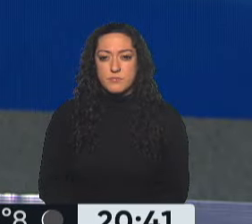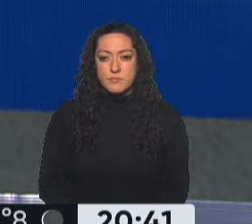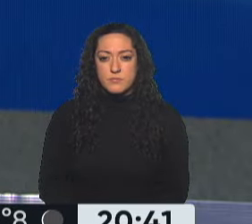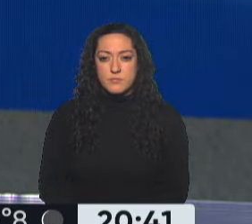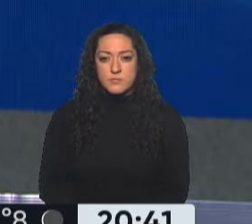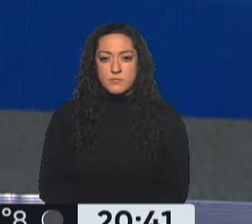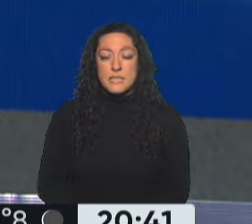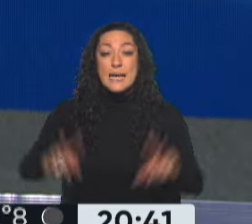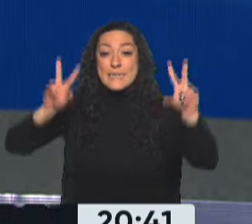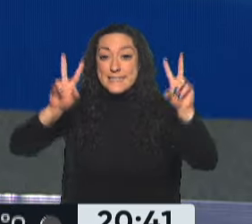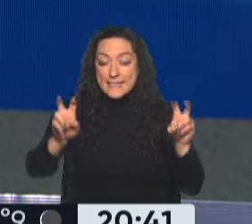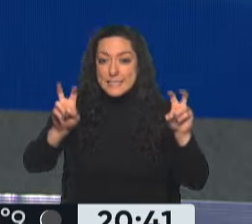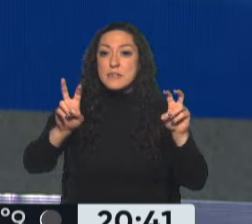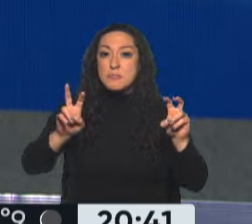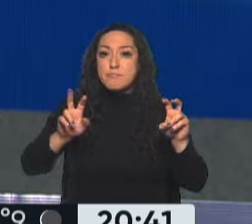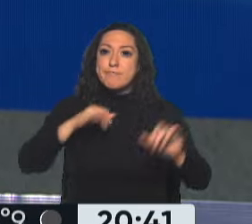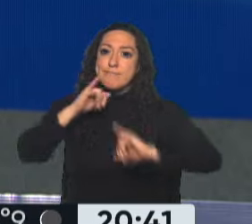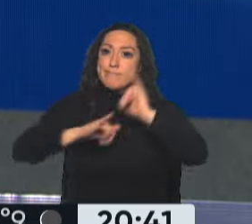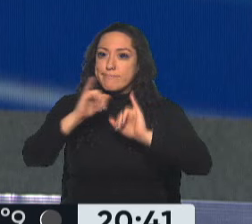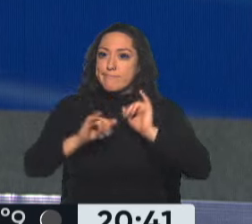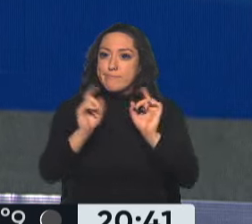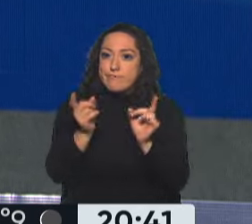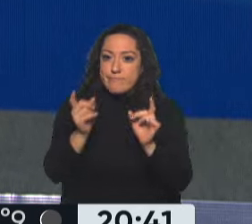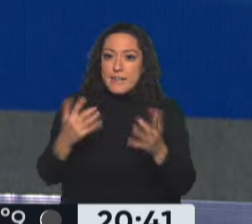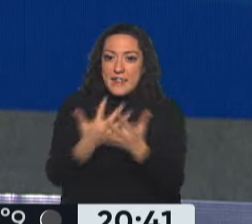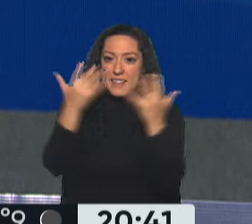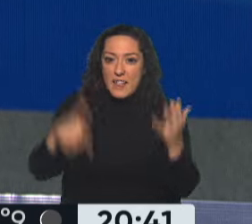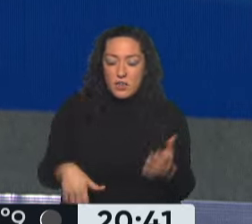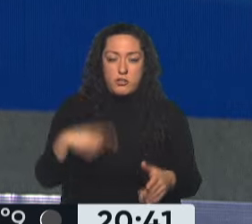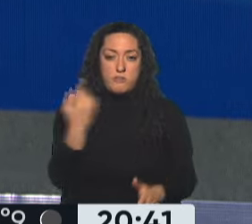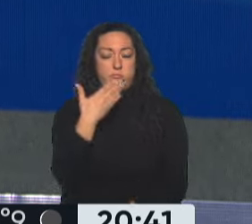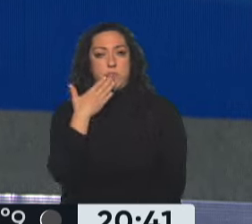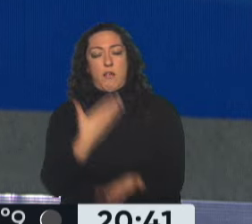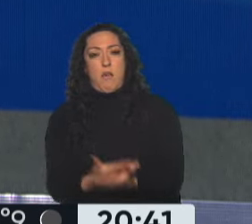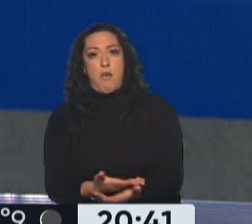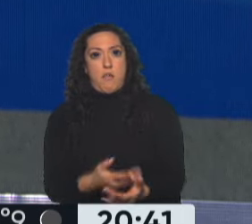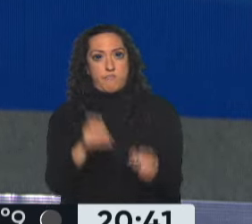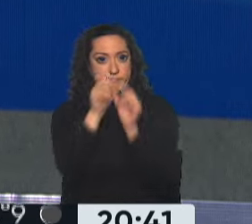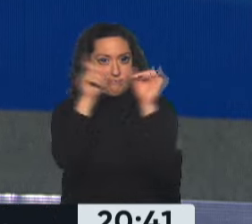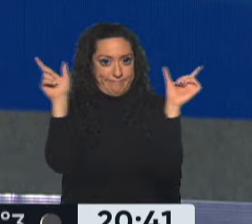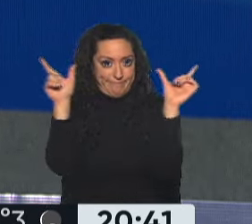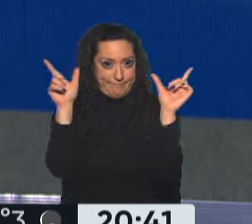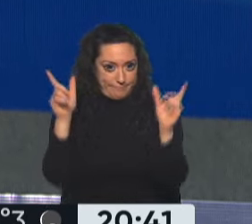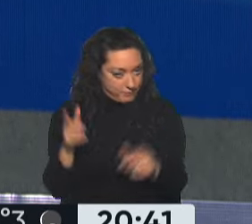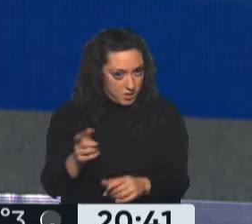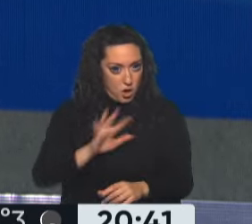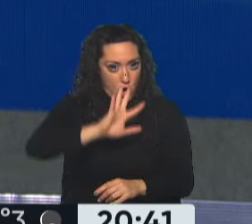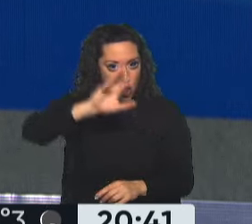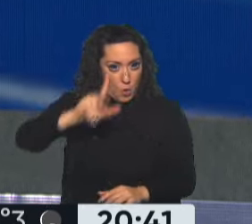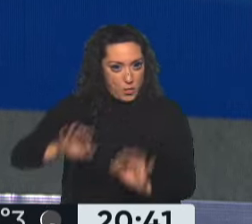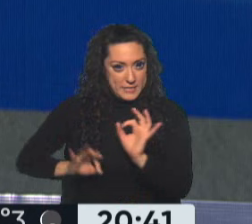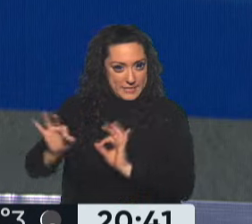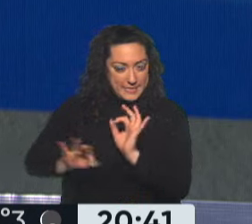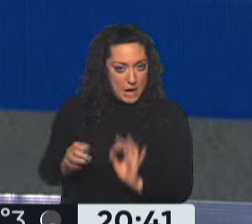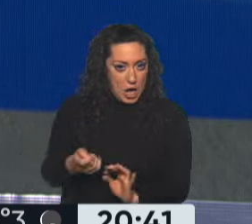Seguimos hablando sobre este tema, el tema del día que nos tiene a todos bastante azorados, sorprendidos por lo que fue casi otro robo del